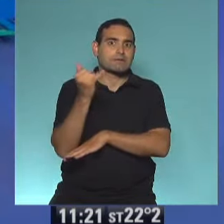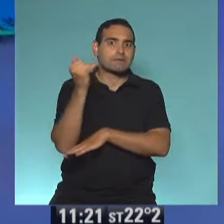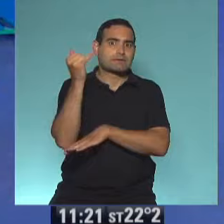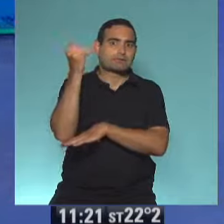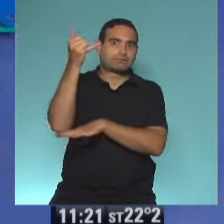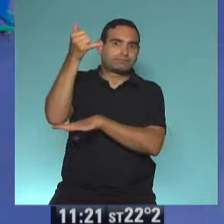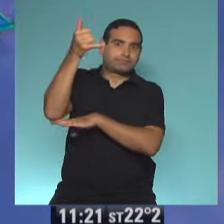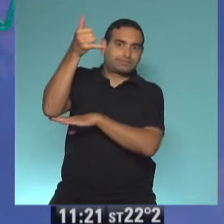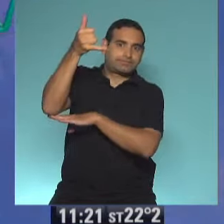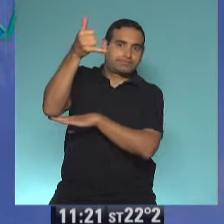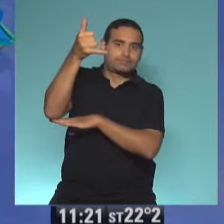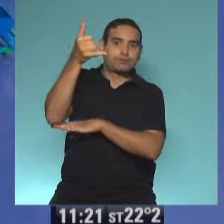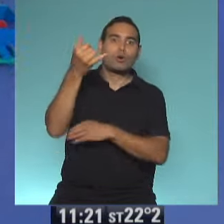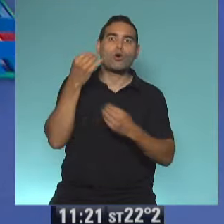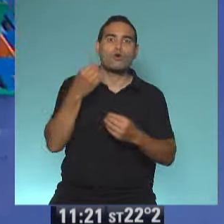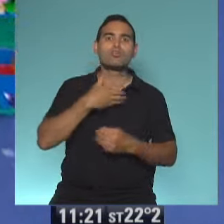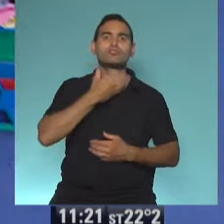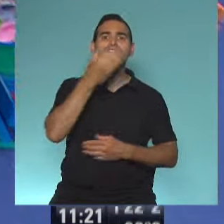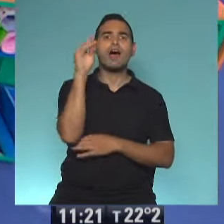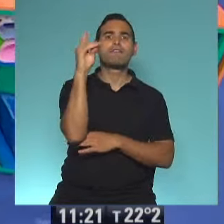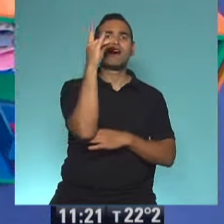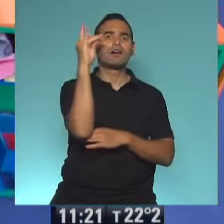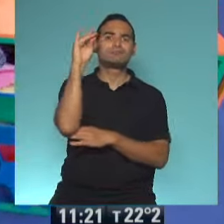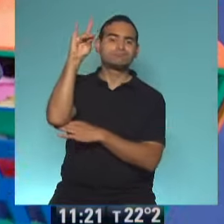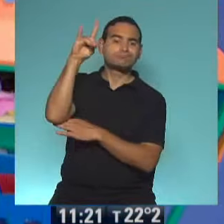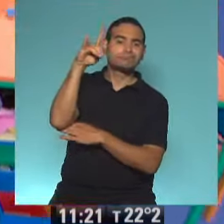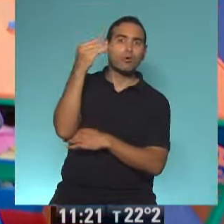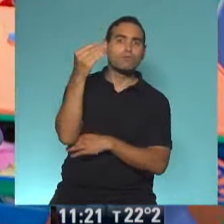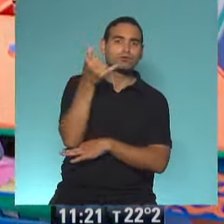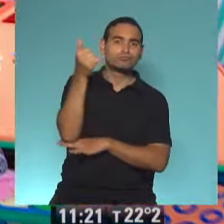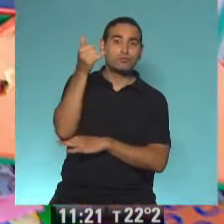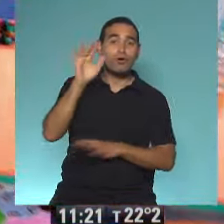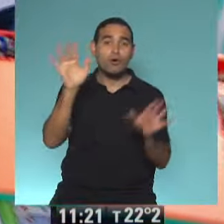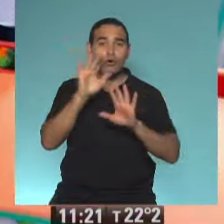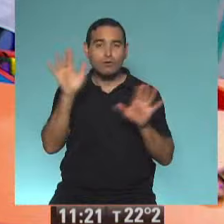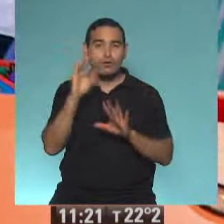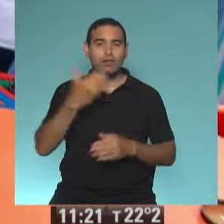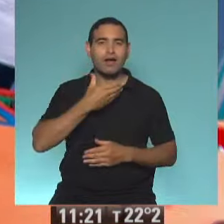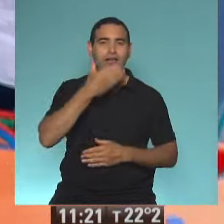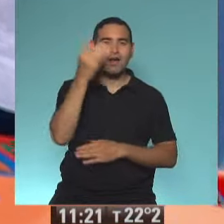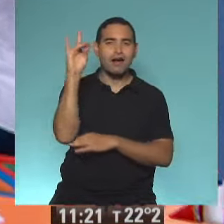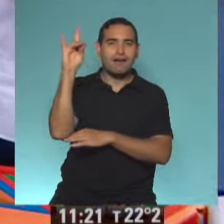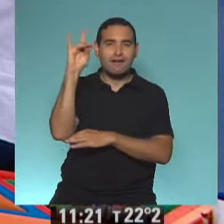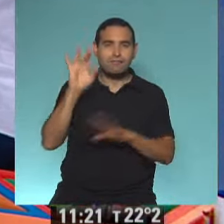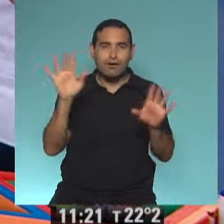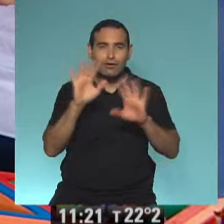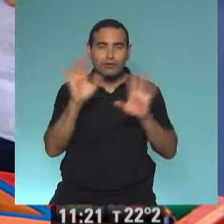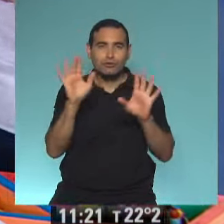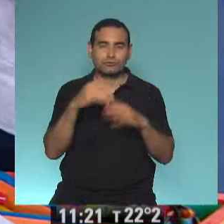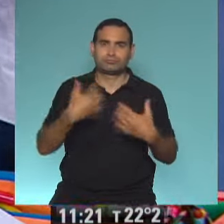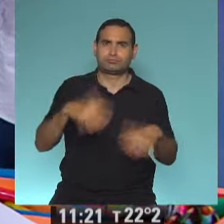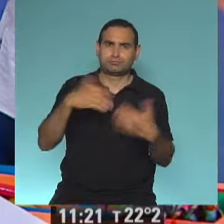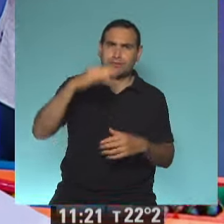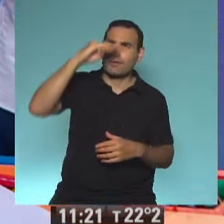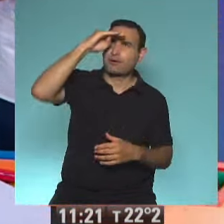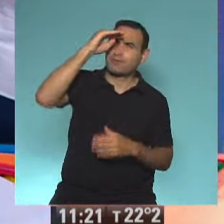Uy, ¿cómo nos vería una jirafa? ¿Cómo nos ve la jirafa? ¡Hola, señora jirafa! ¡Hola! ¡Qué alta que sos!